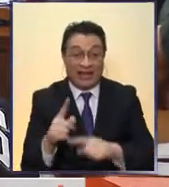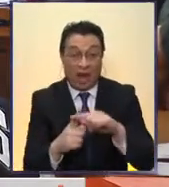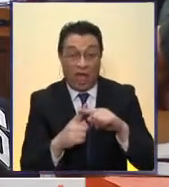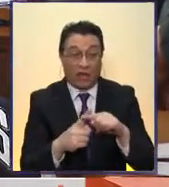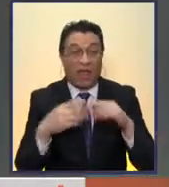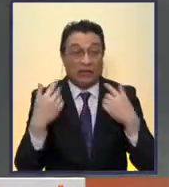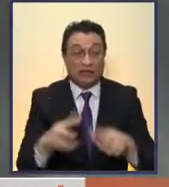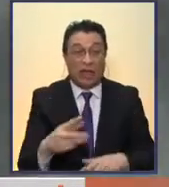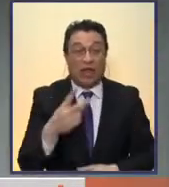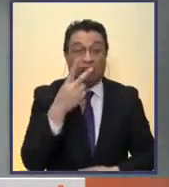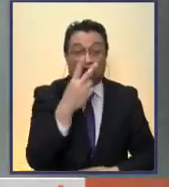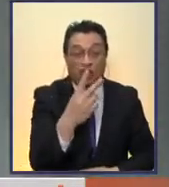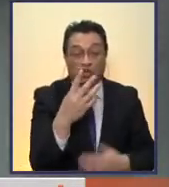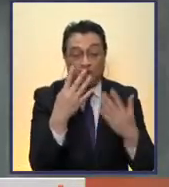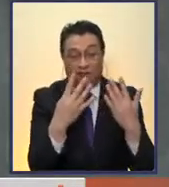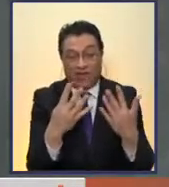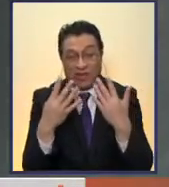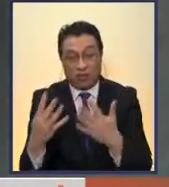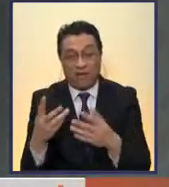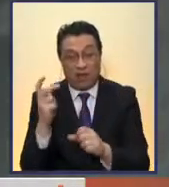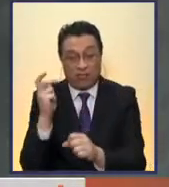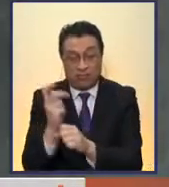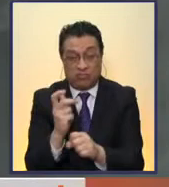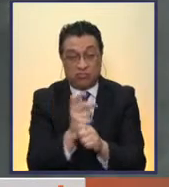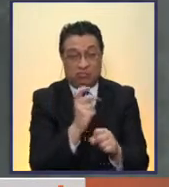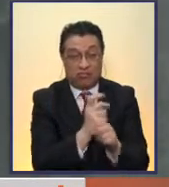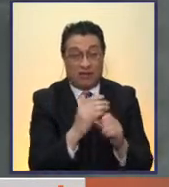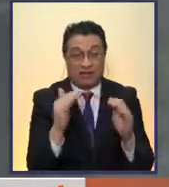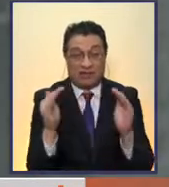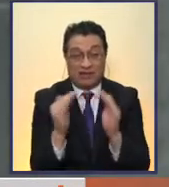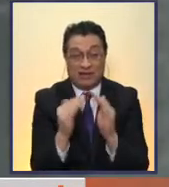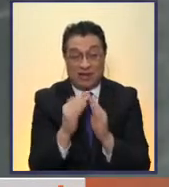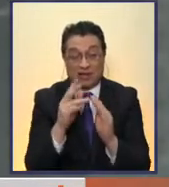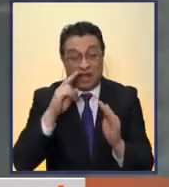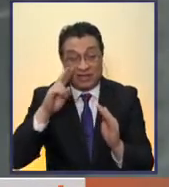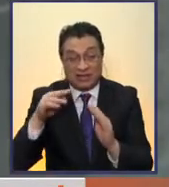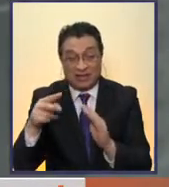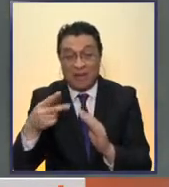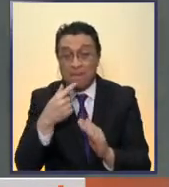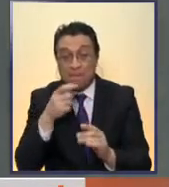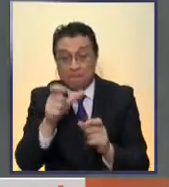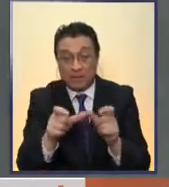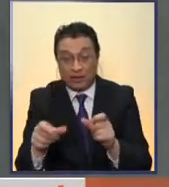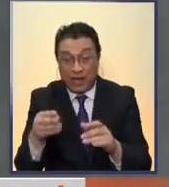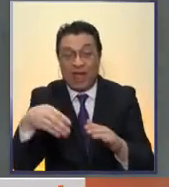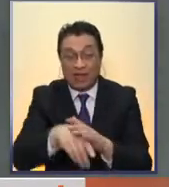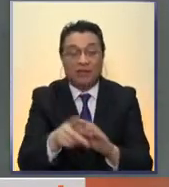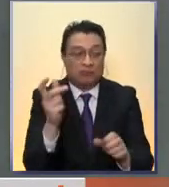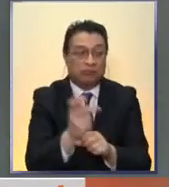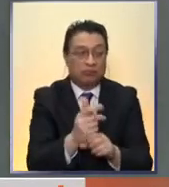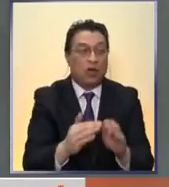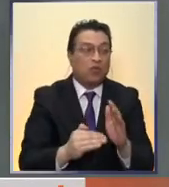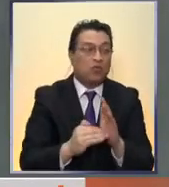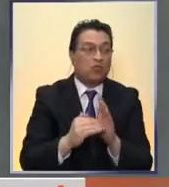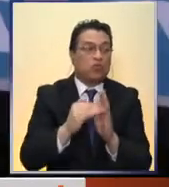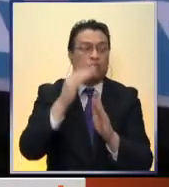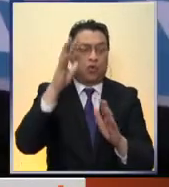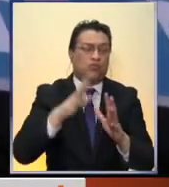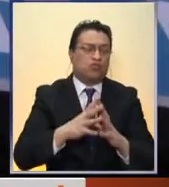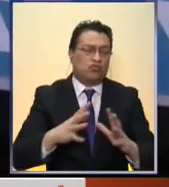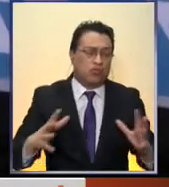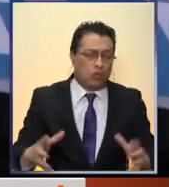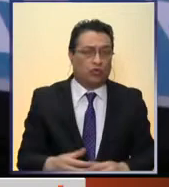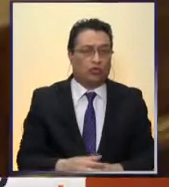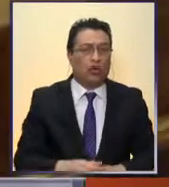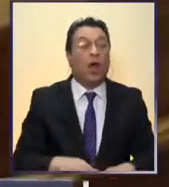registrado 299 robos en lugar no habitado, un incremento de un 31% en comparación al 2017. De allí la